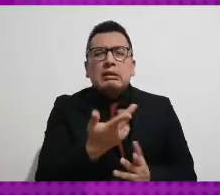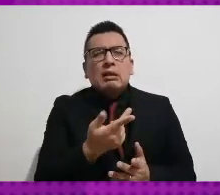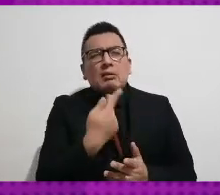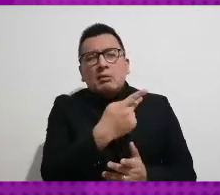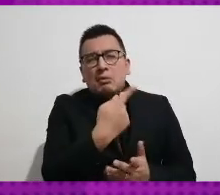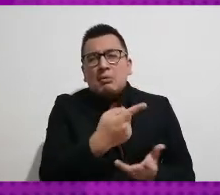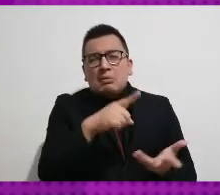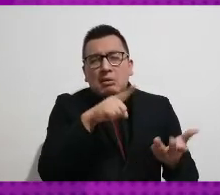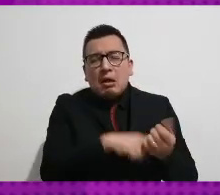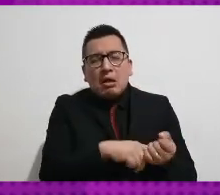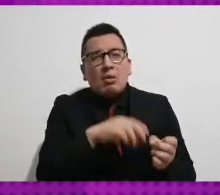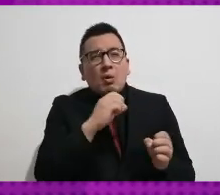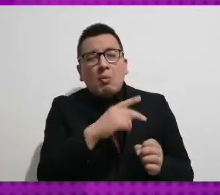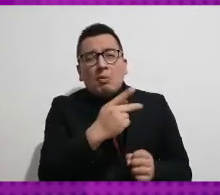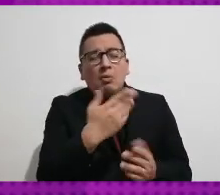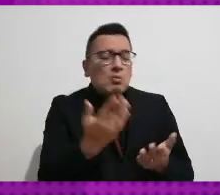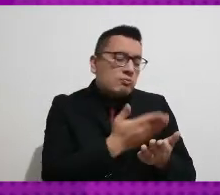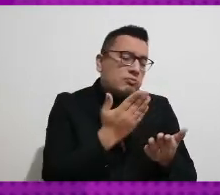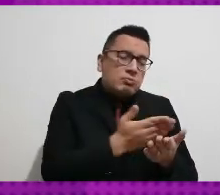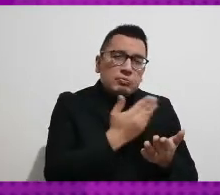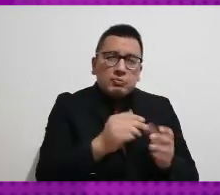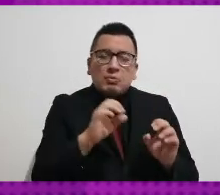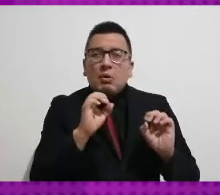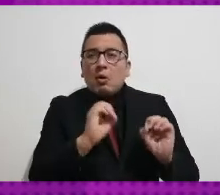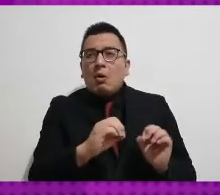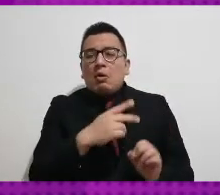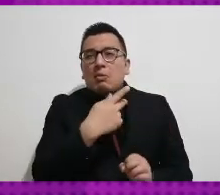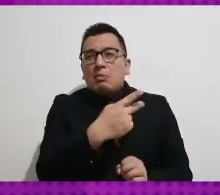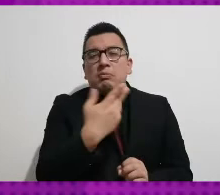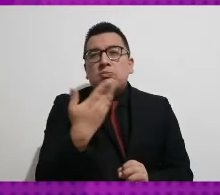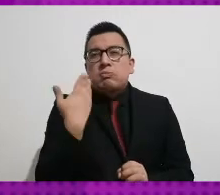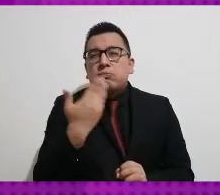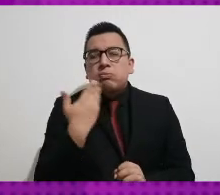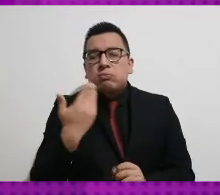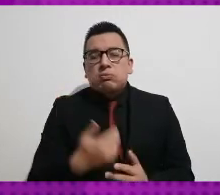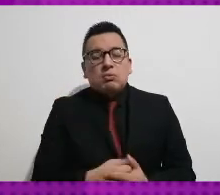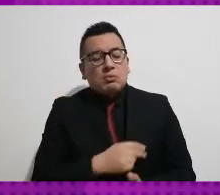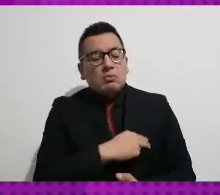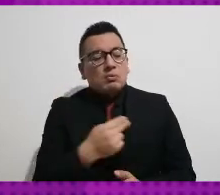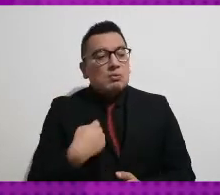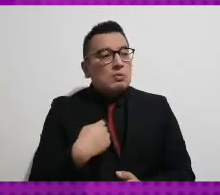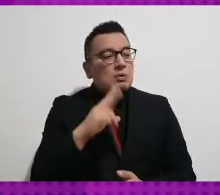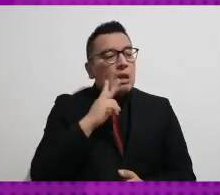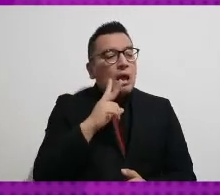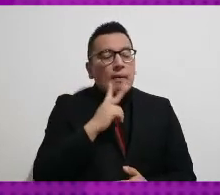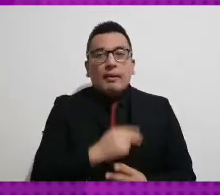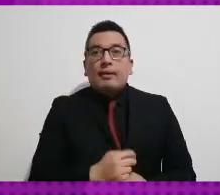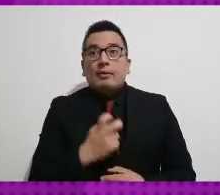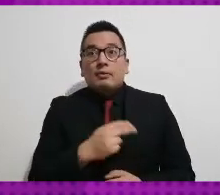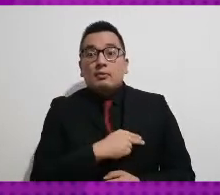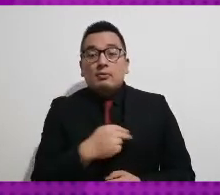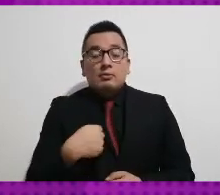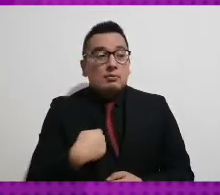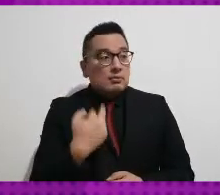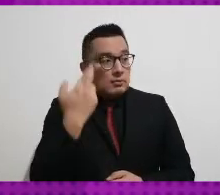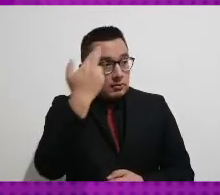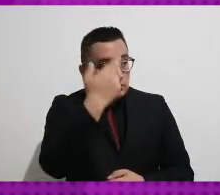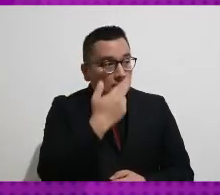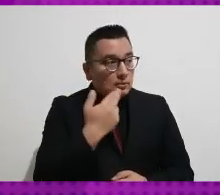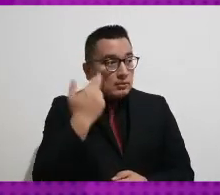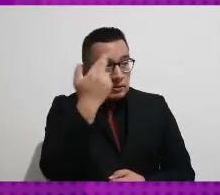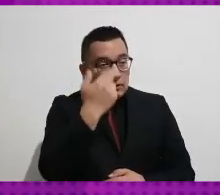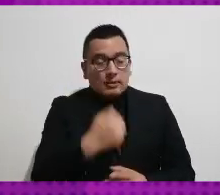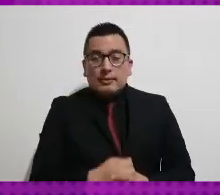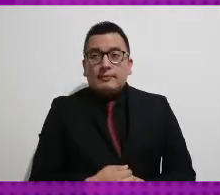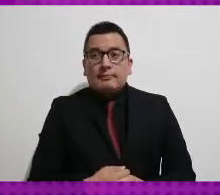pudieran ser como reglamentos, manuales, lineamientos, etcétera, para evaluar